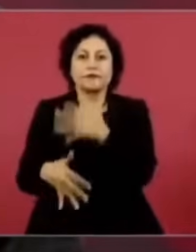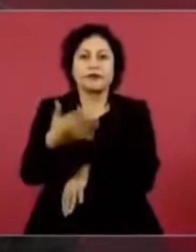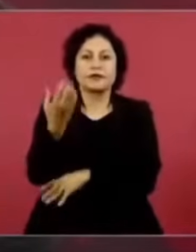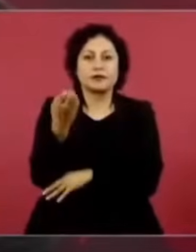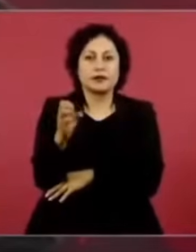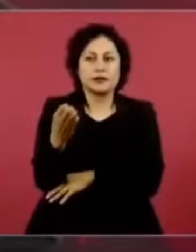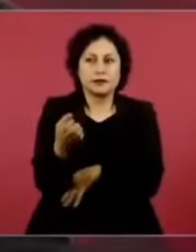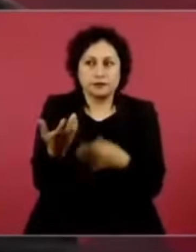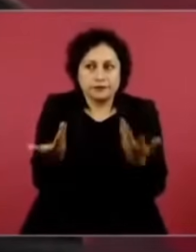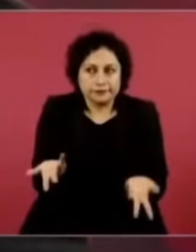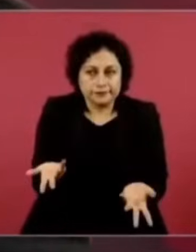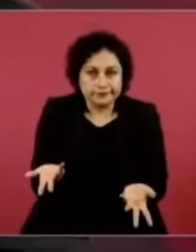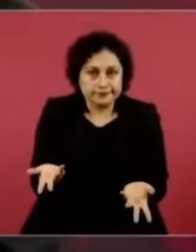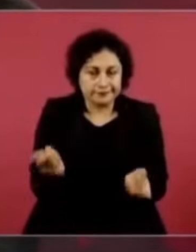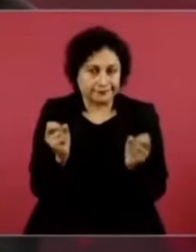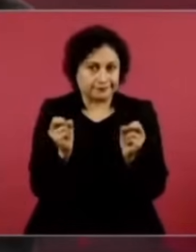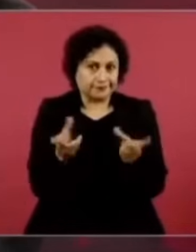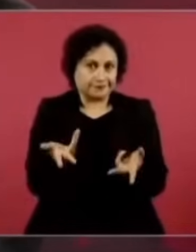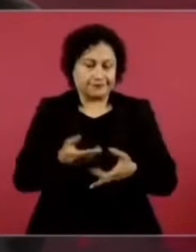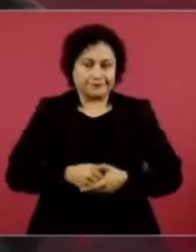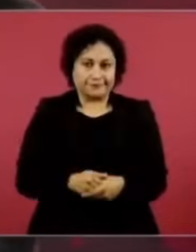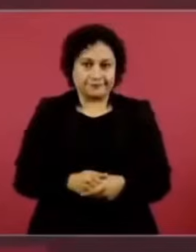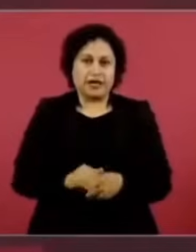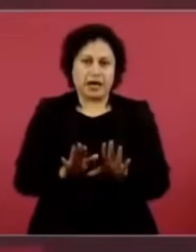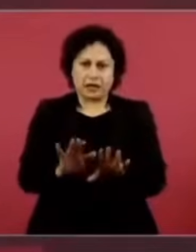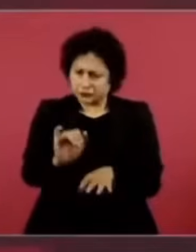¿no? Claro que va a ser el 29,